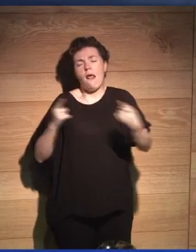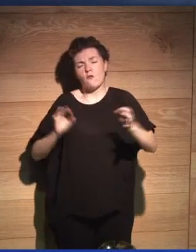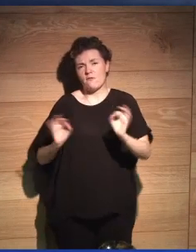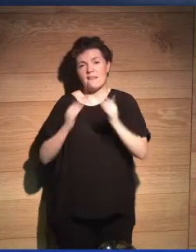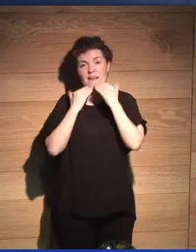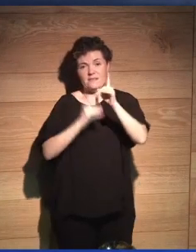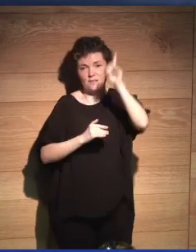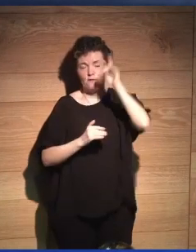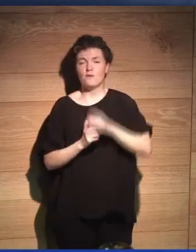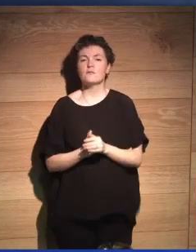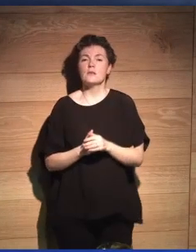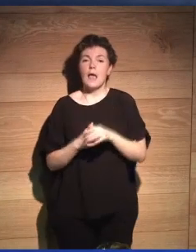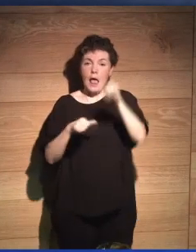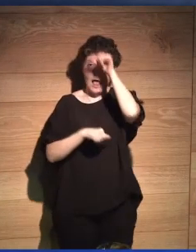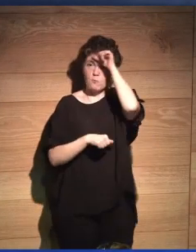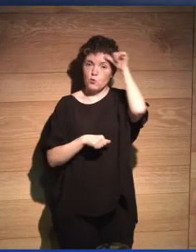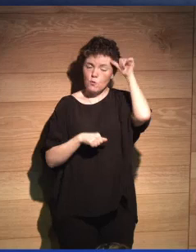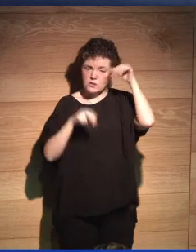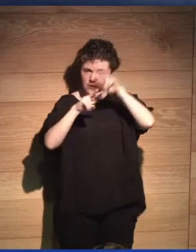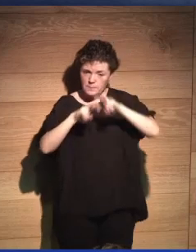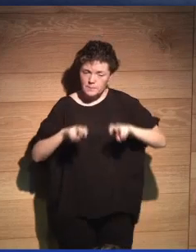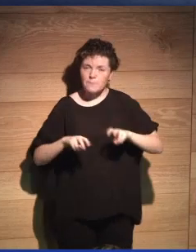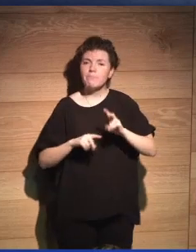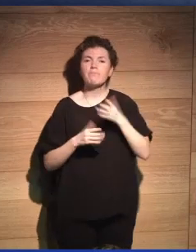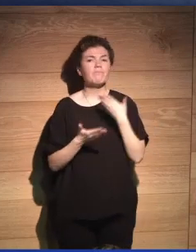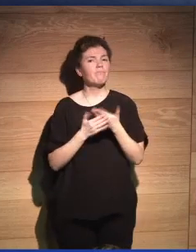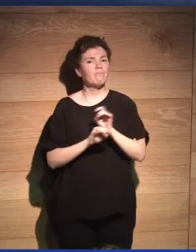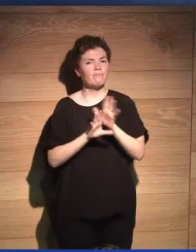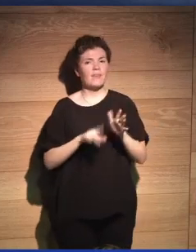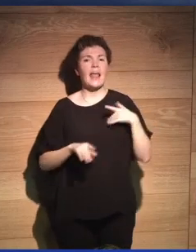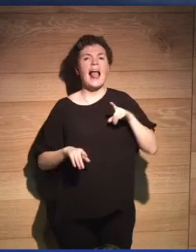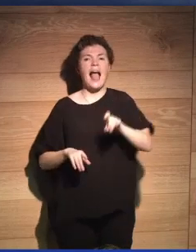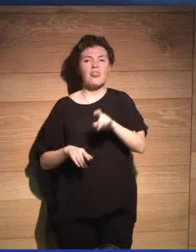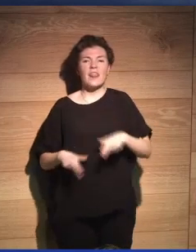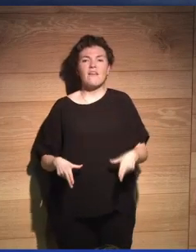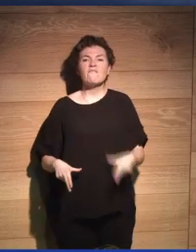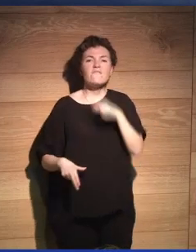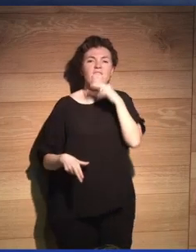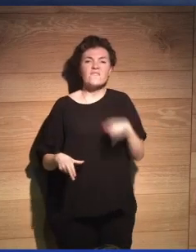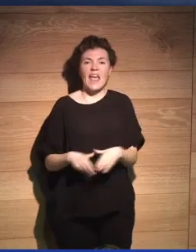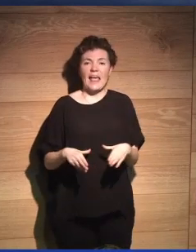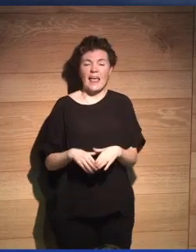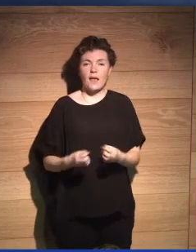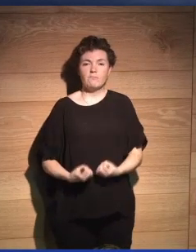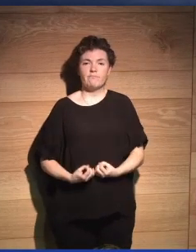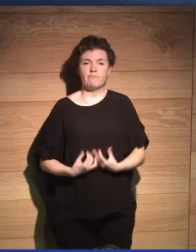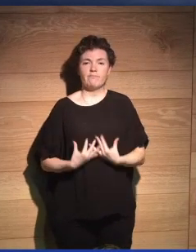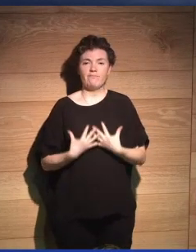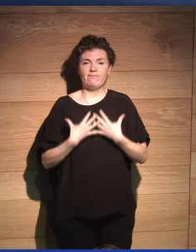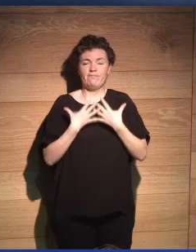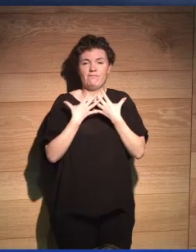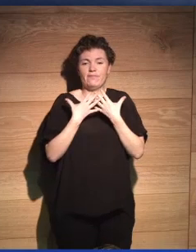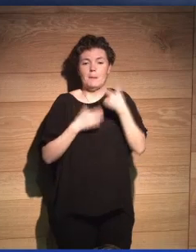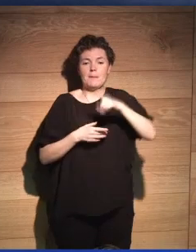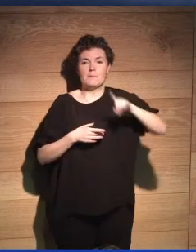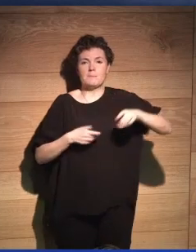La autopsia mostró que tenía una cáncer en la vejiga que se había desarrollado en los